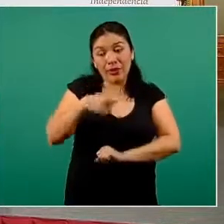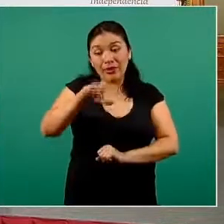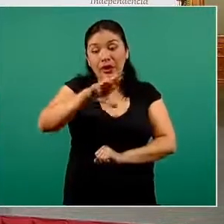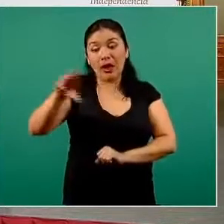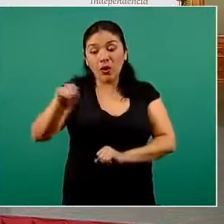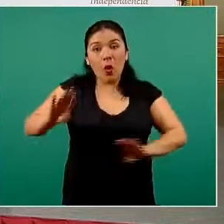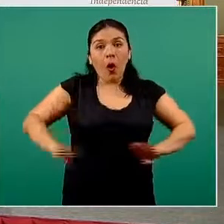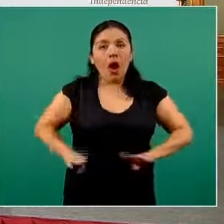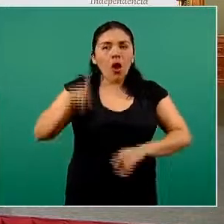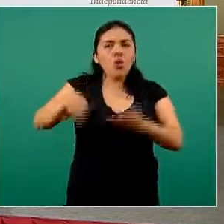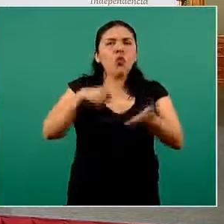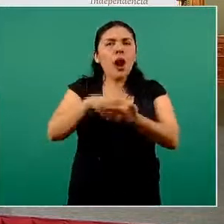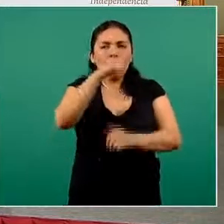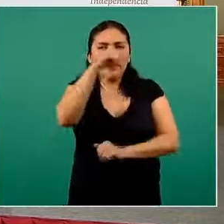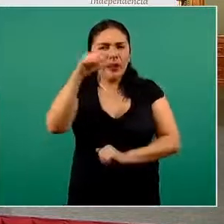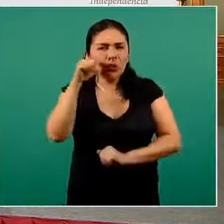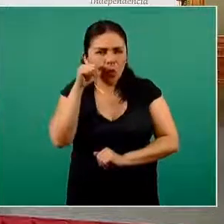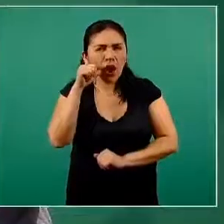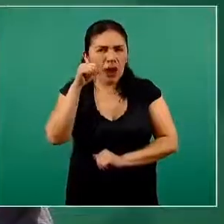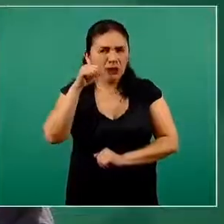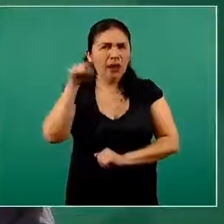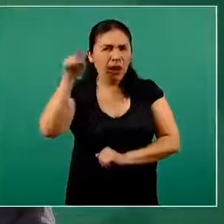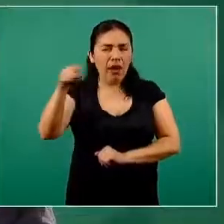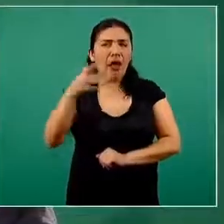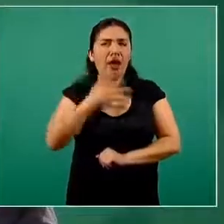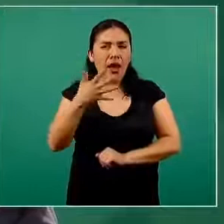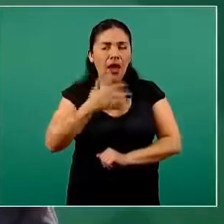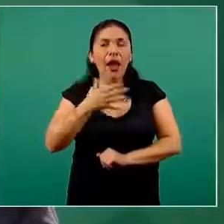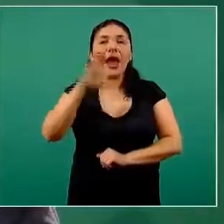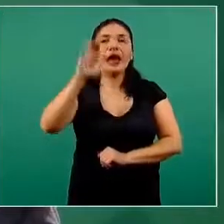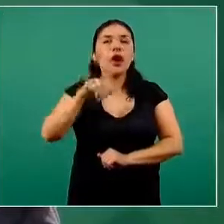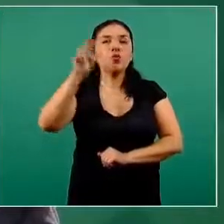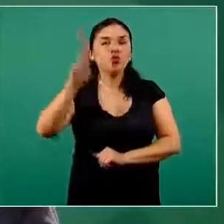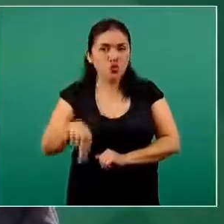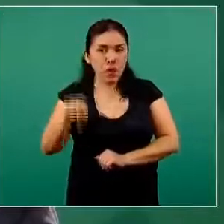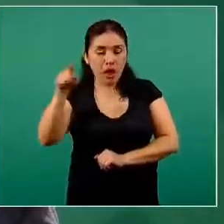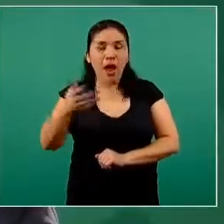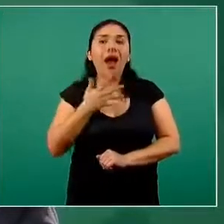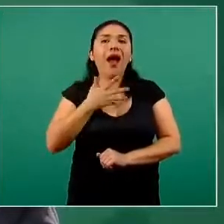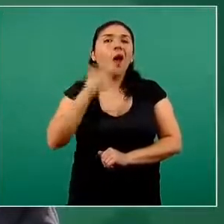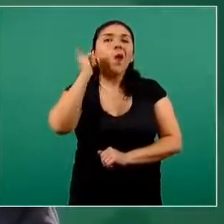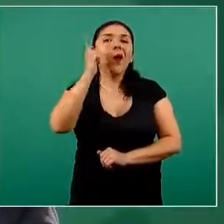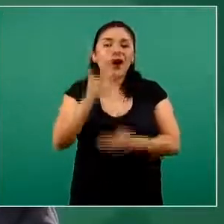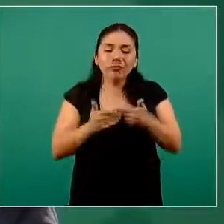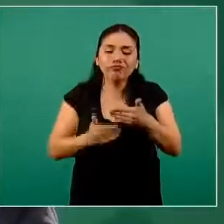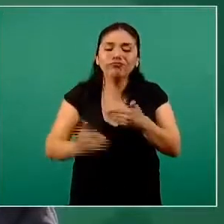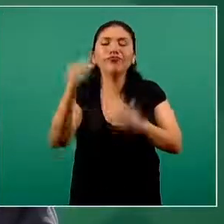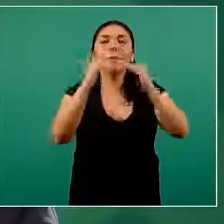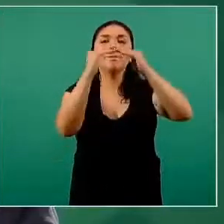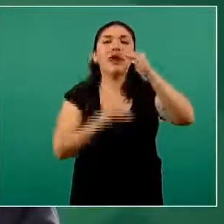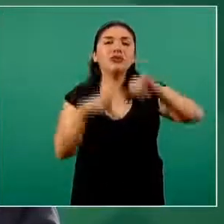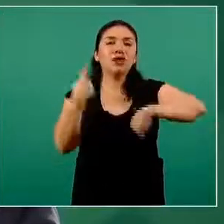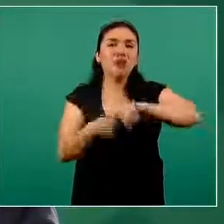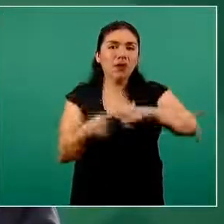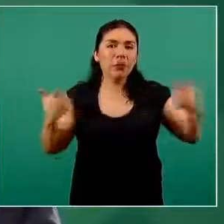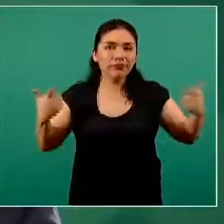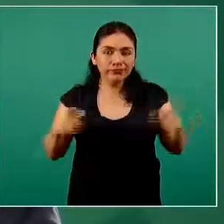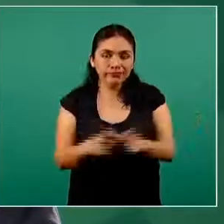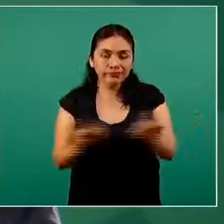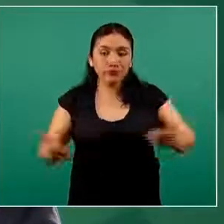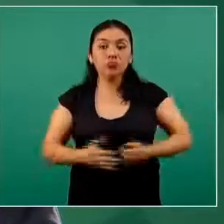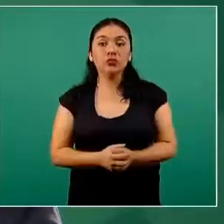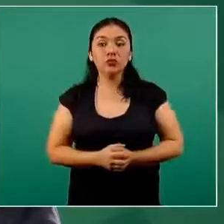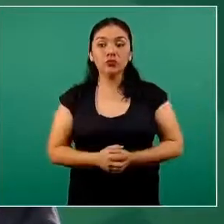en el municipio de Benito Juárez, donde se encuentra Cancún, se disminuyan los contagios.